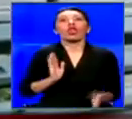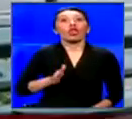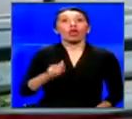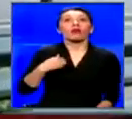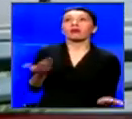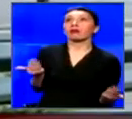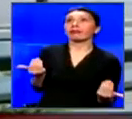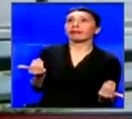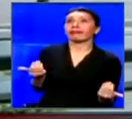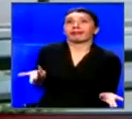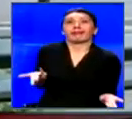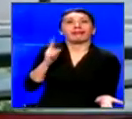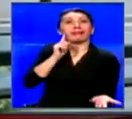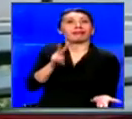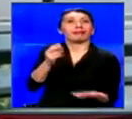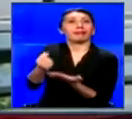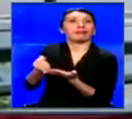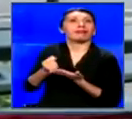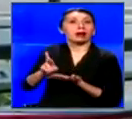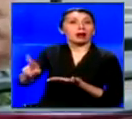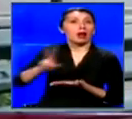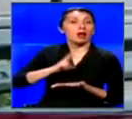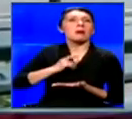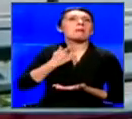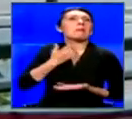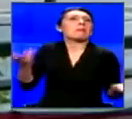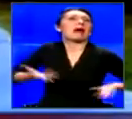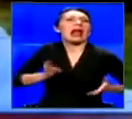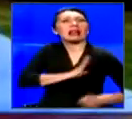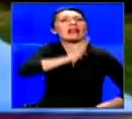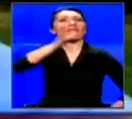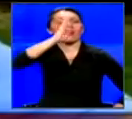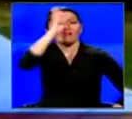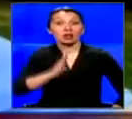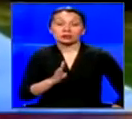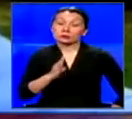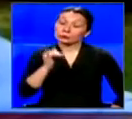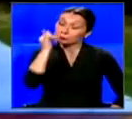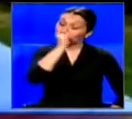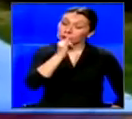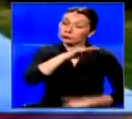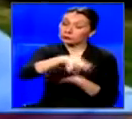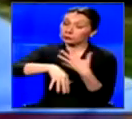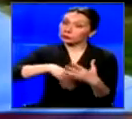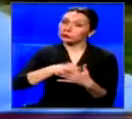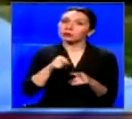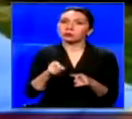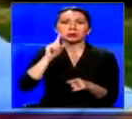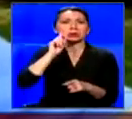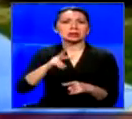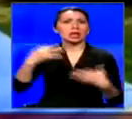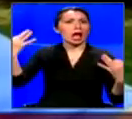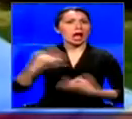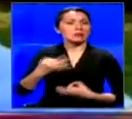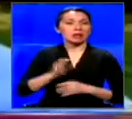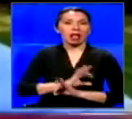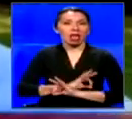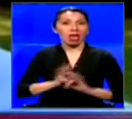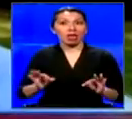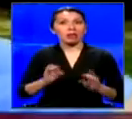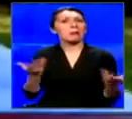esperando alguna respuesta de a qué fueron a Brasil. Algo turbio. ¿Por qué? Porque no dieron ninguna explicación